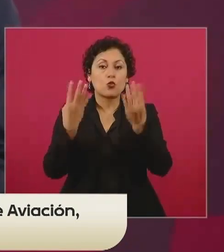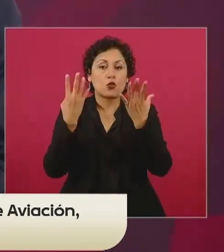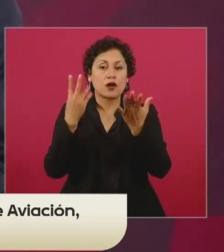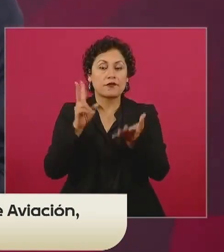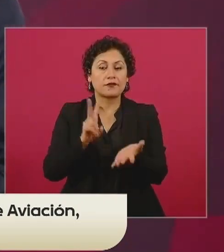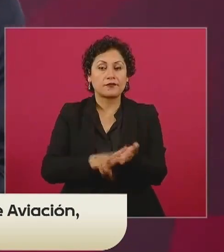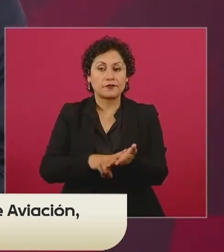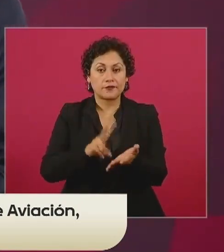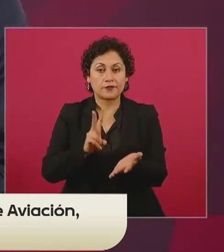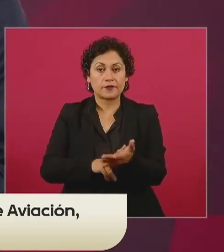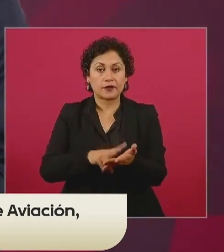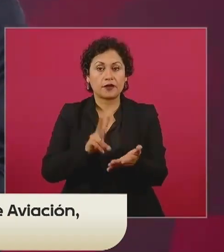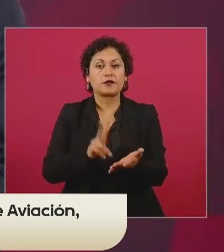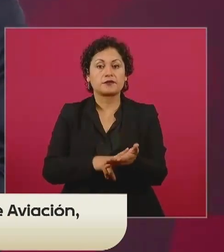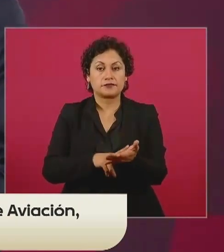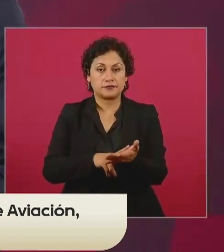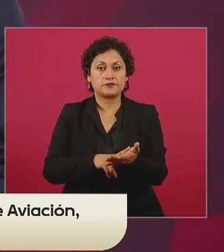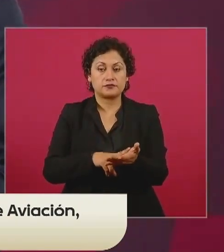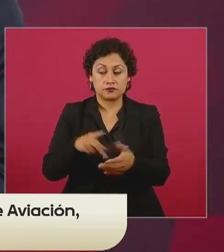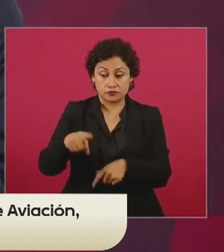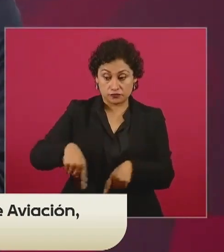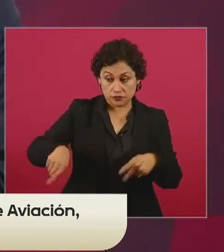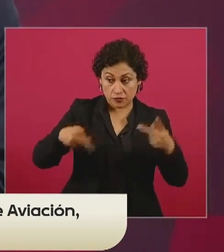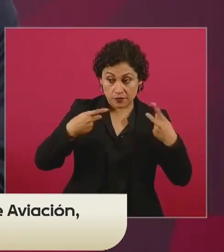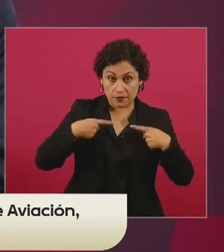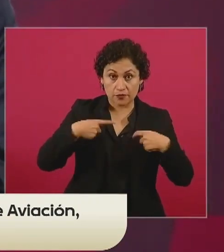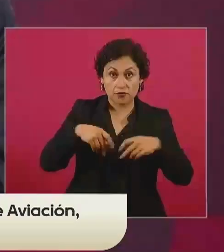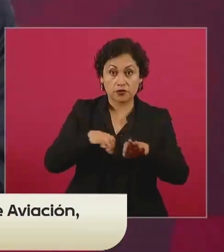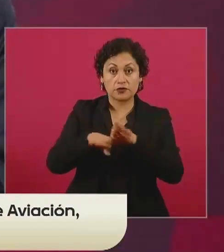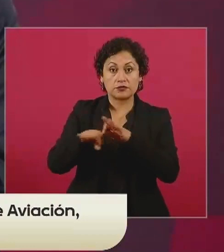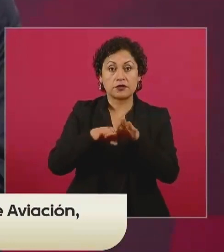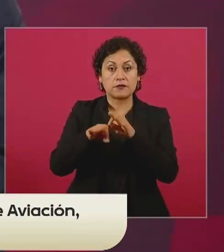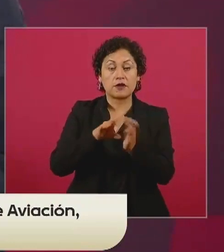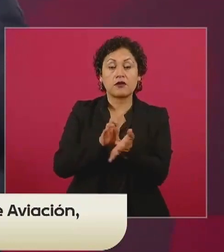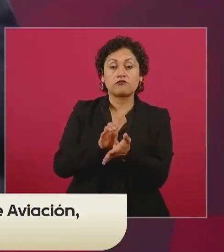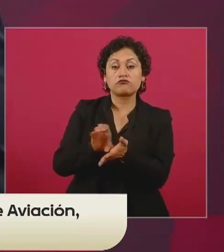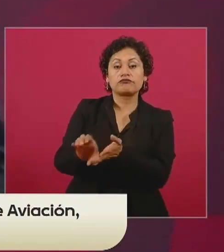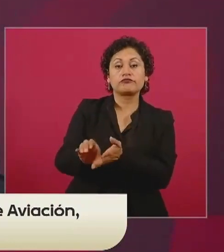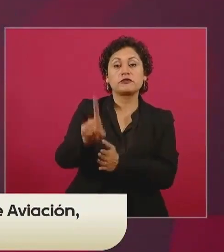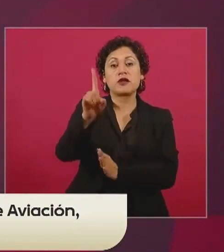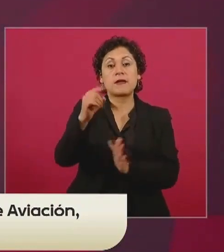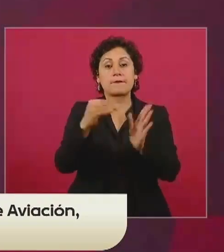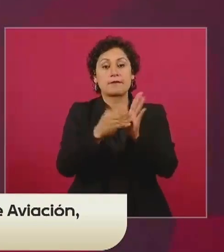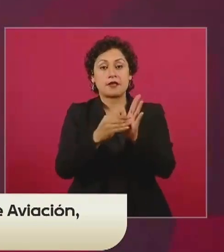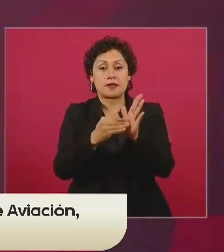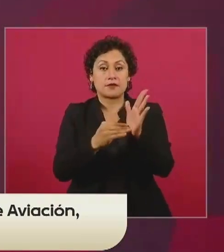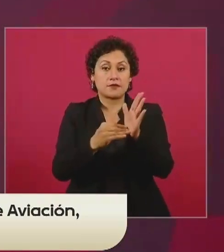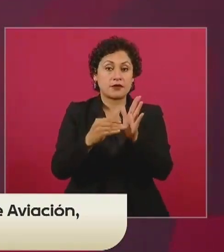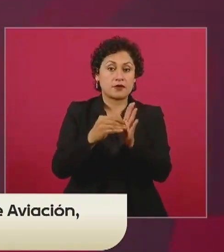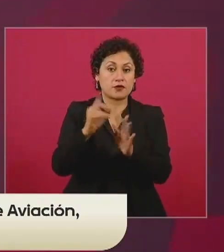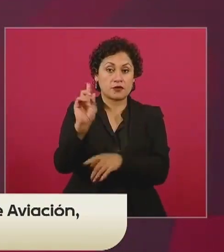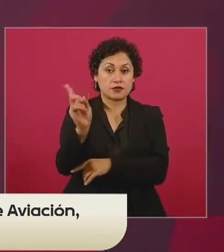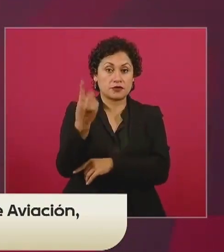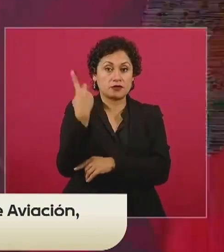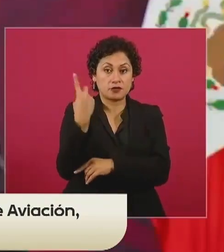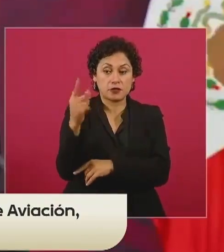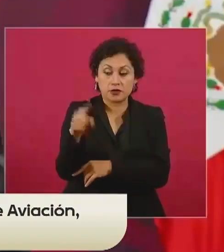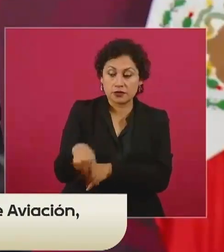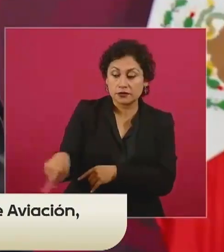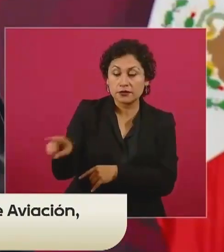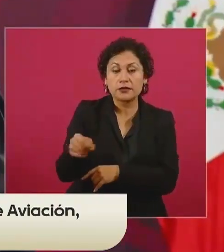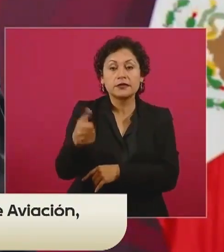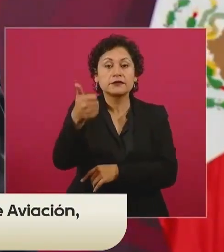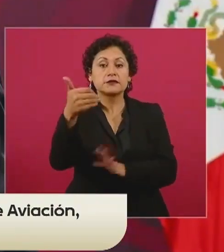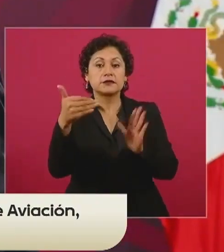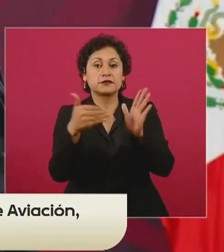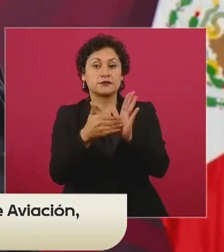van a recibir pues alrededor de mil millones de pesos Son seis mil trabajadores